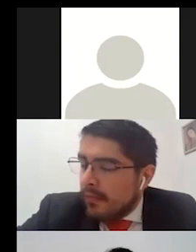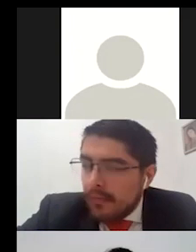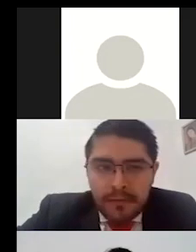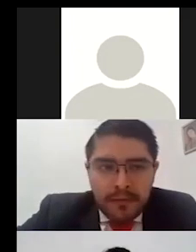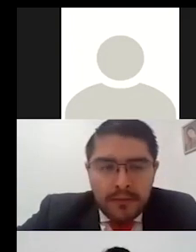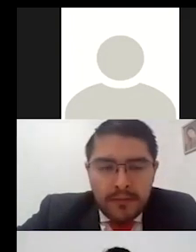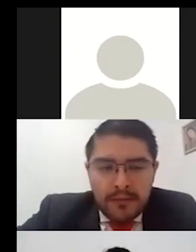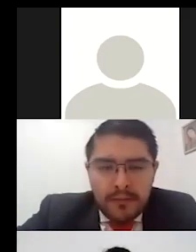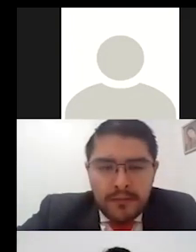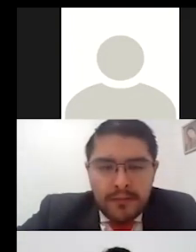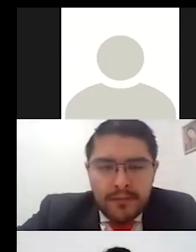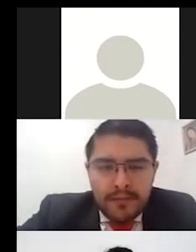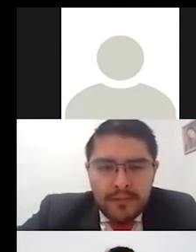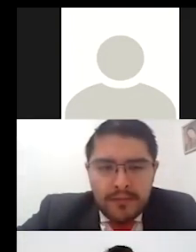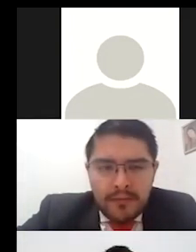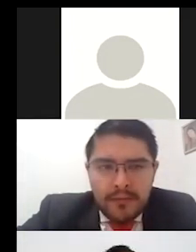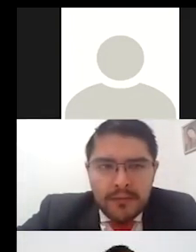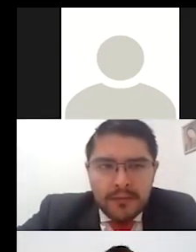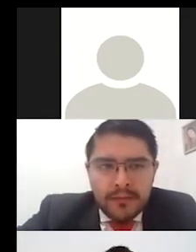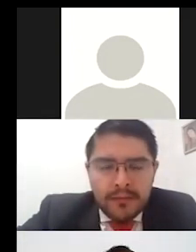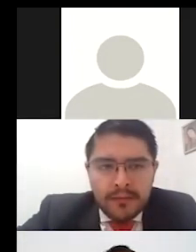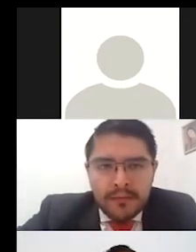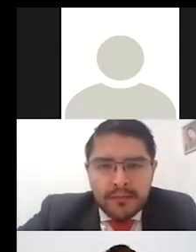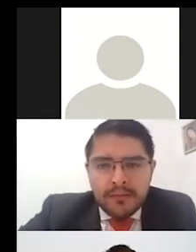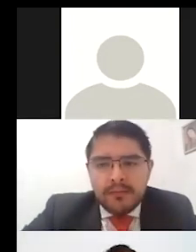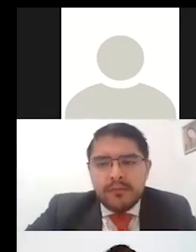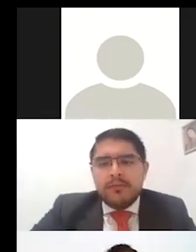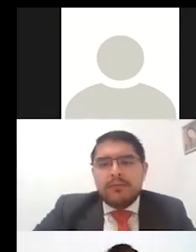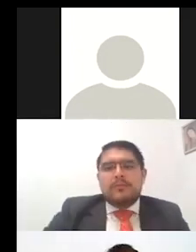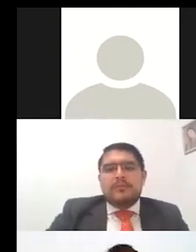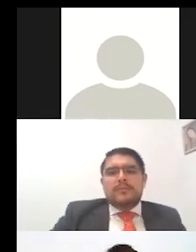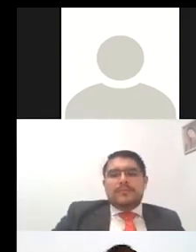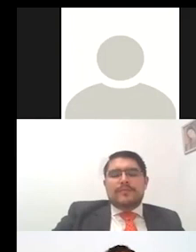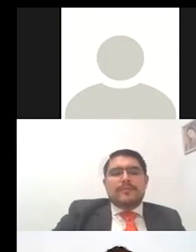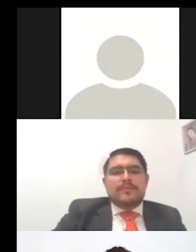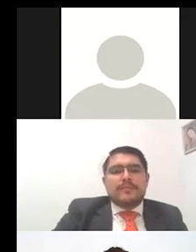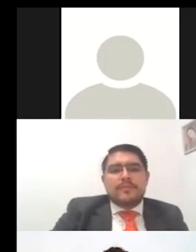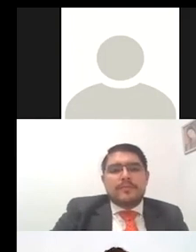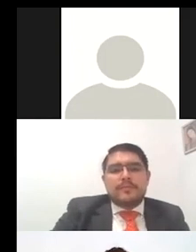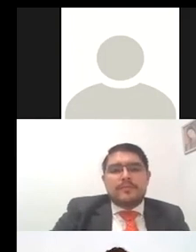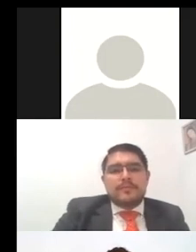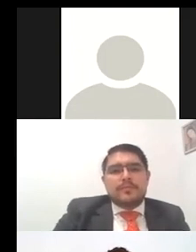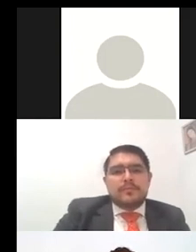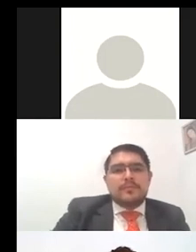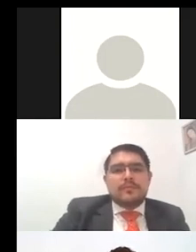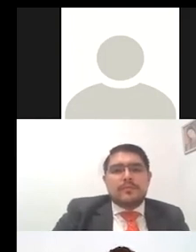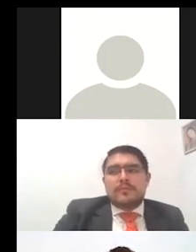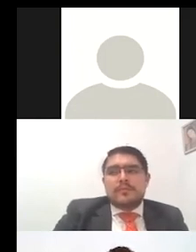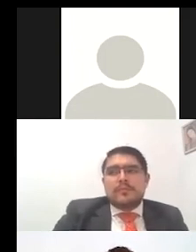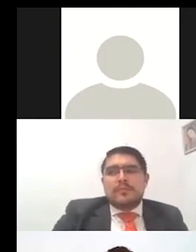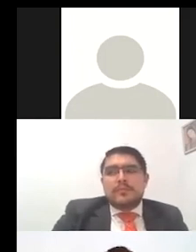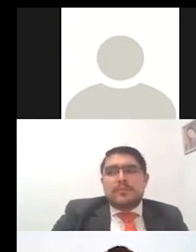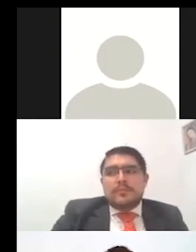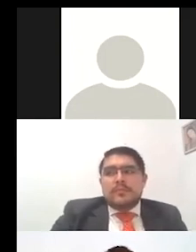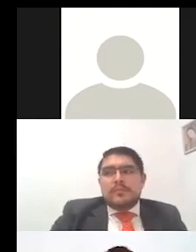recepción de la solicitud. Es probable de que los vayan a prevenir, porque el Centro Federal tiene muchísimas actividades y generalmente los deja a